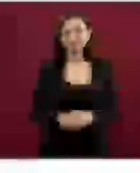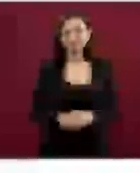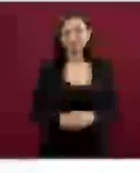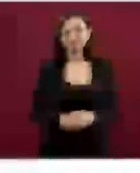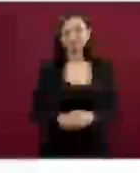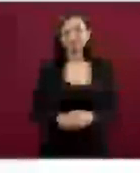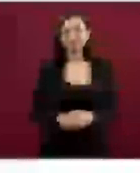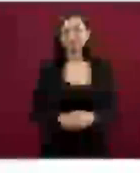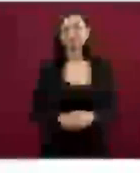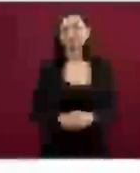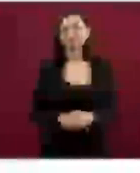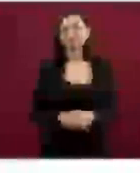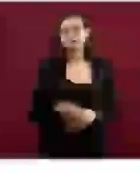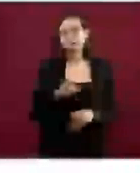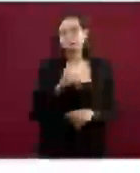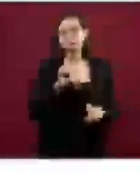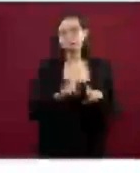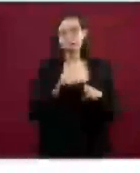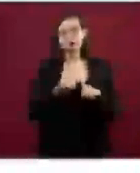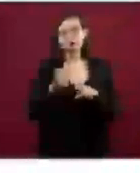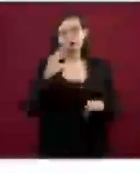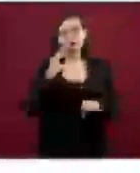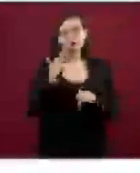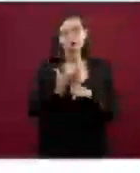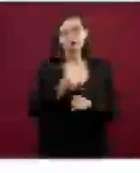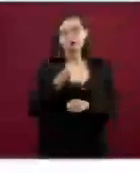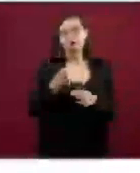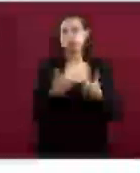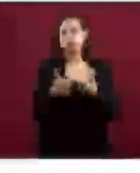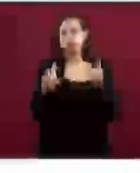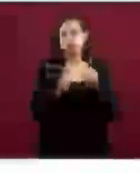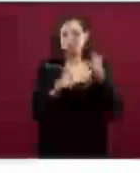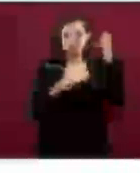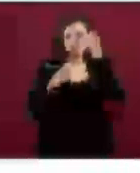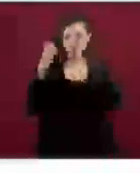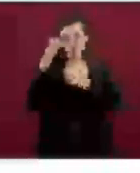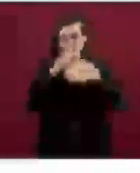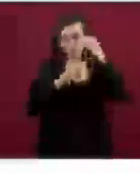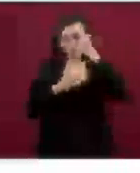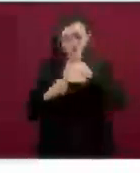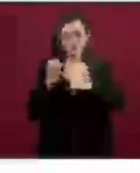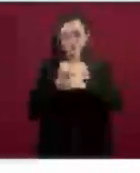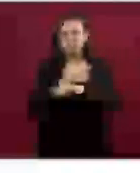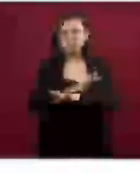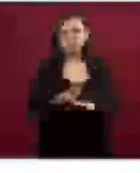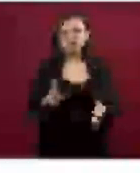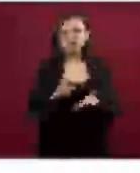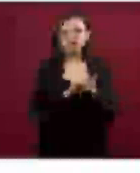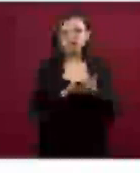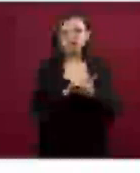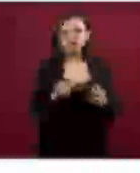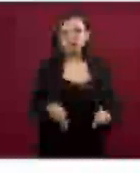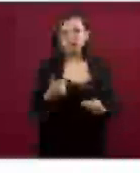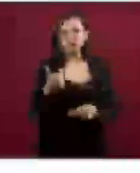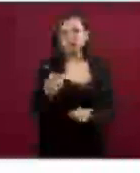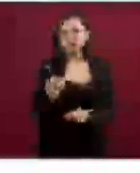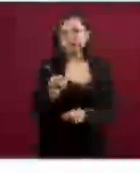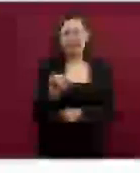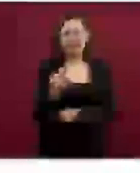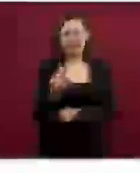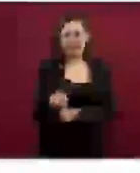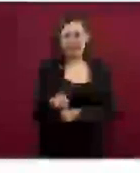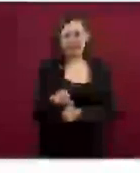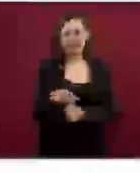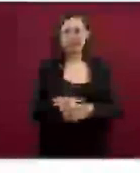personal que lleva a cabo la operación es el grupo de análisis de información del narcotráfico ese es un grupo que se